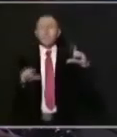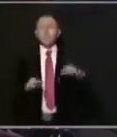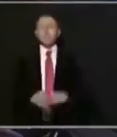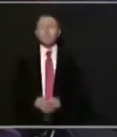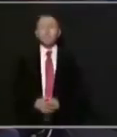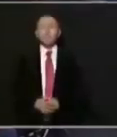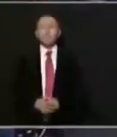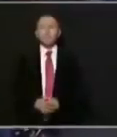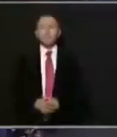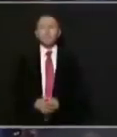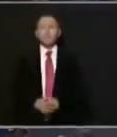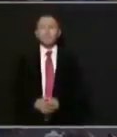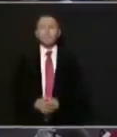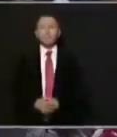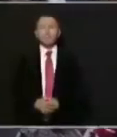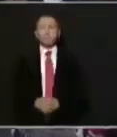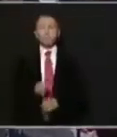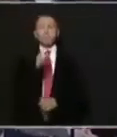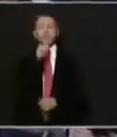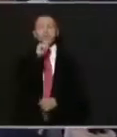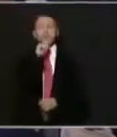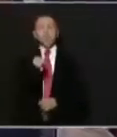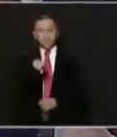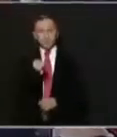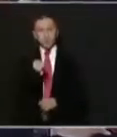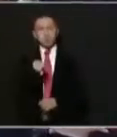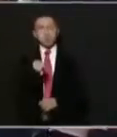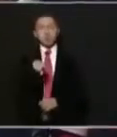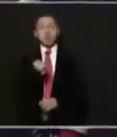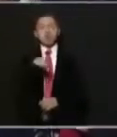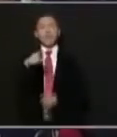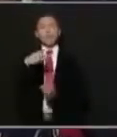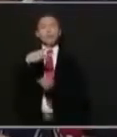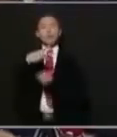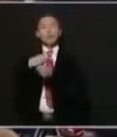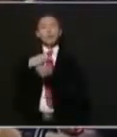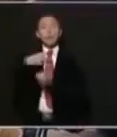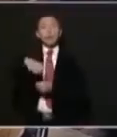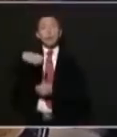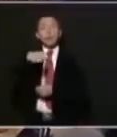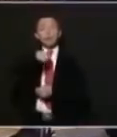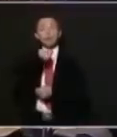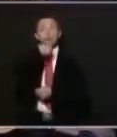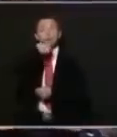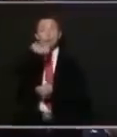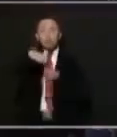Se aumentará la pensión a los adultos mayores del país.